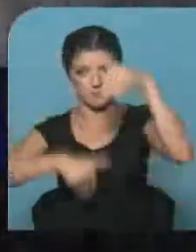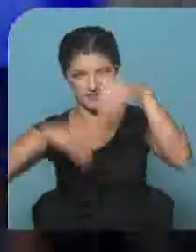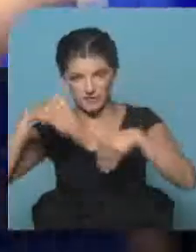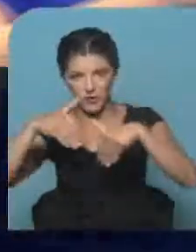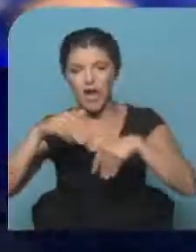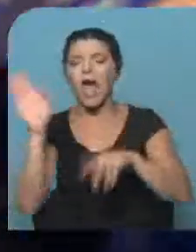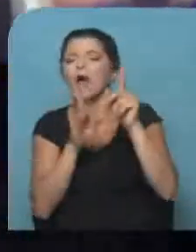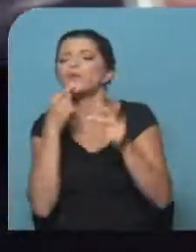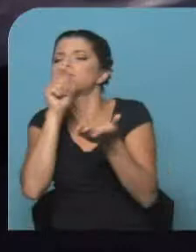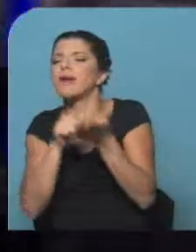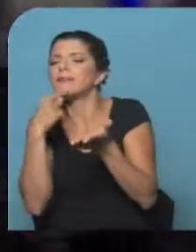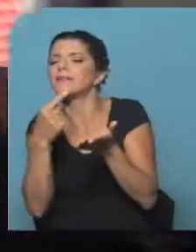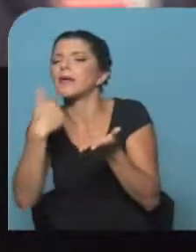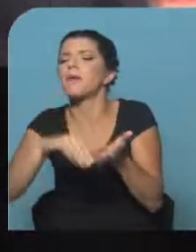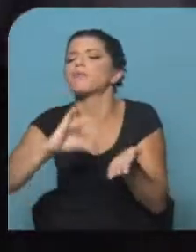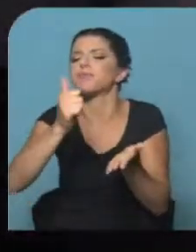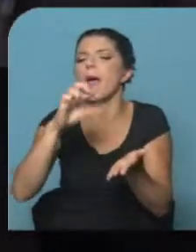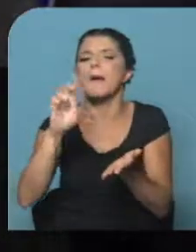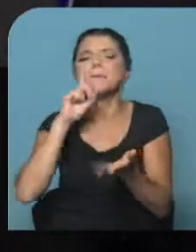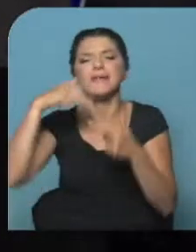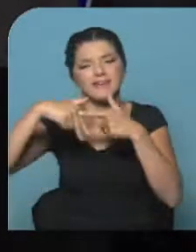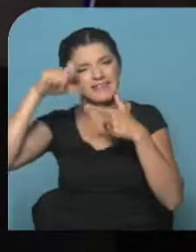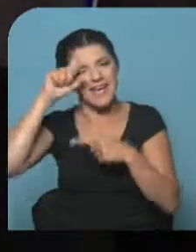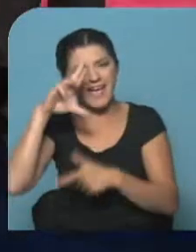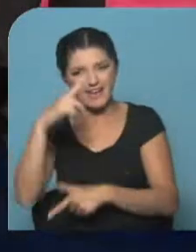como favorito, los chilenos elegirán al sucesor de